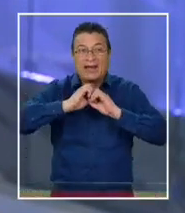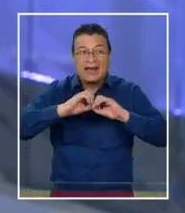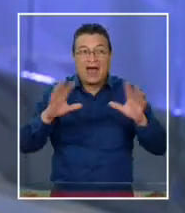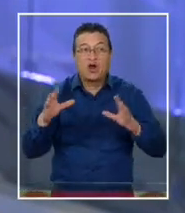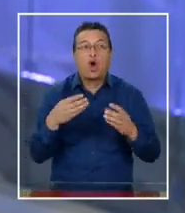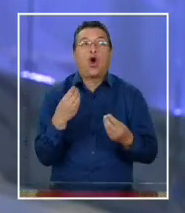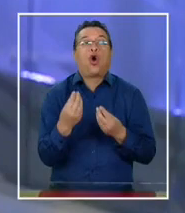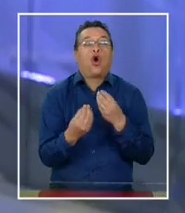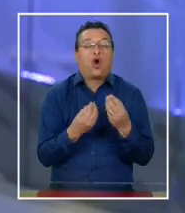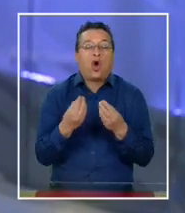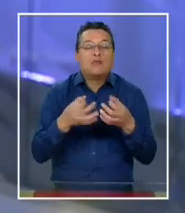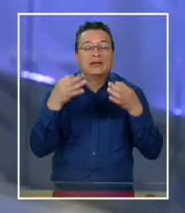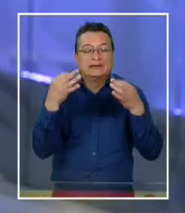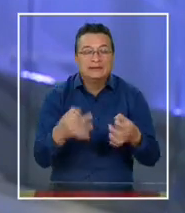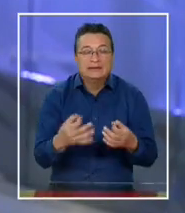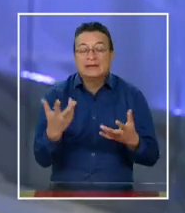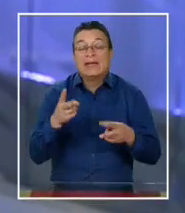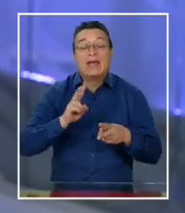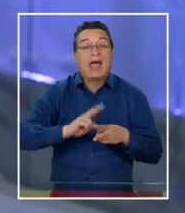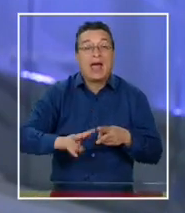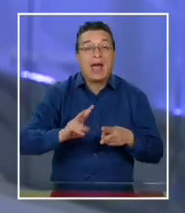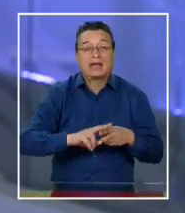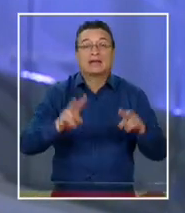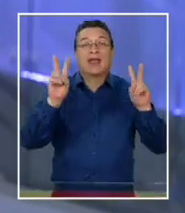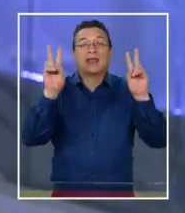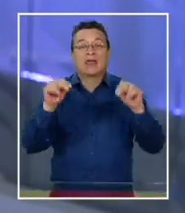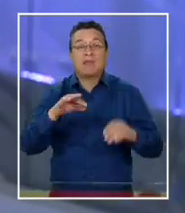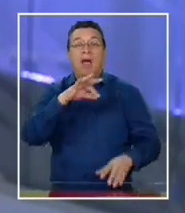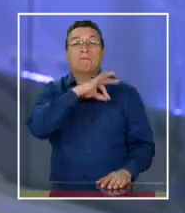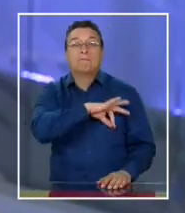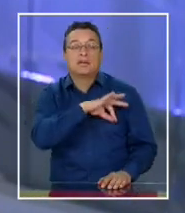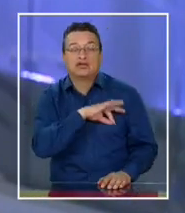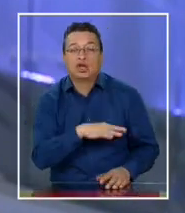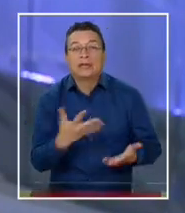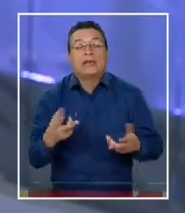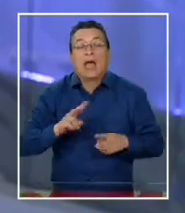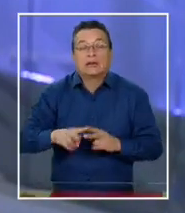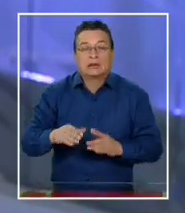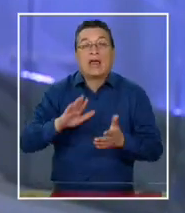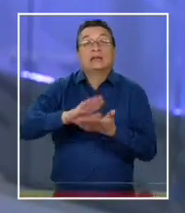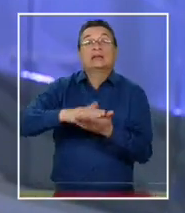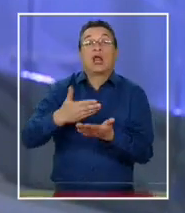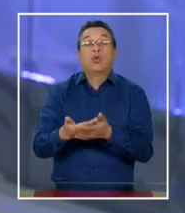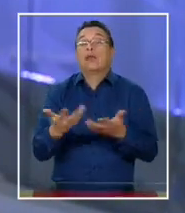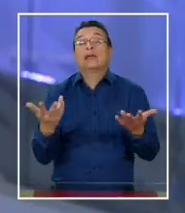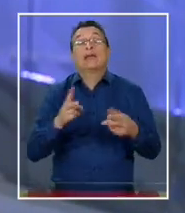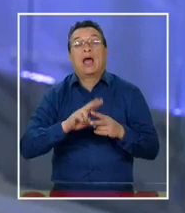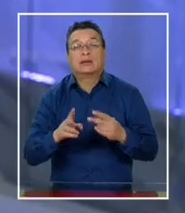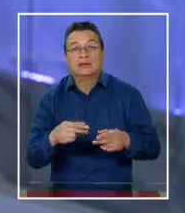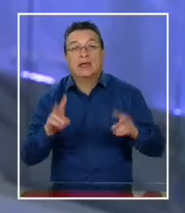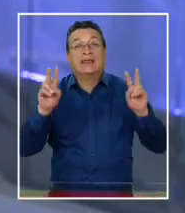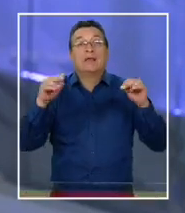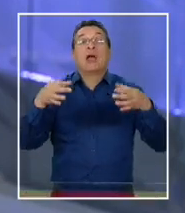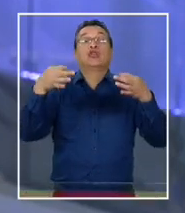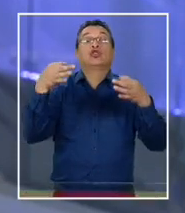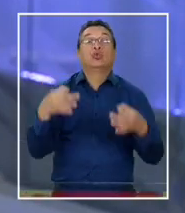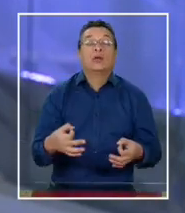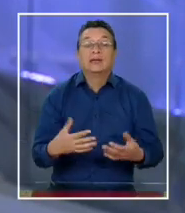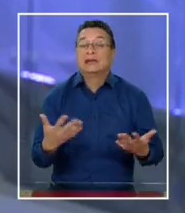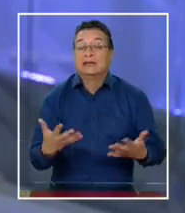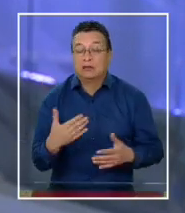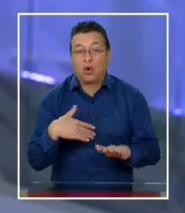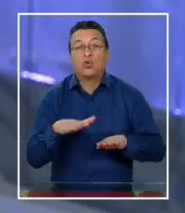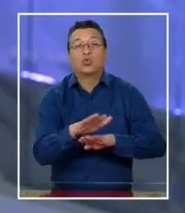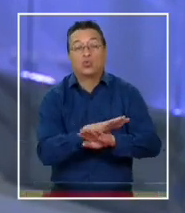de Qué exactamente vamos a hacer con ella en materia de pensiones en materia de salud en materia de seguridad en materia